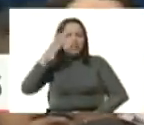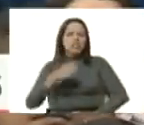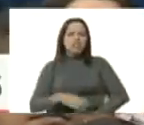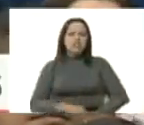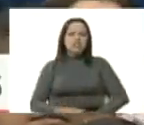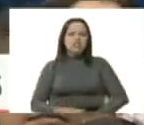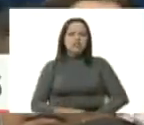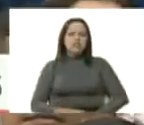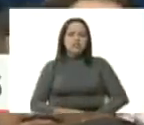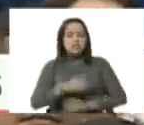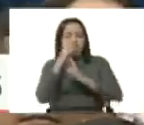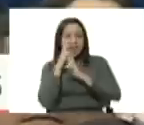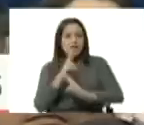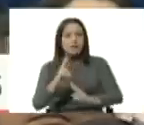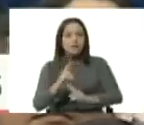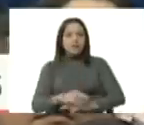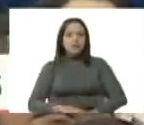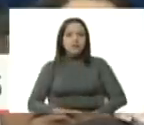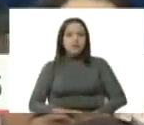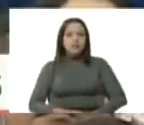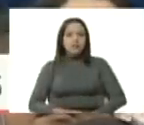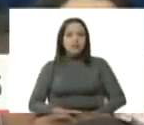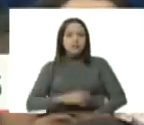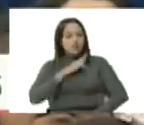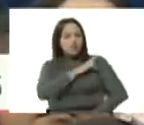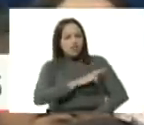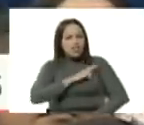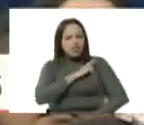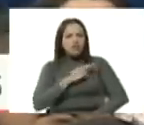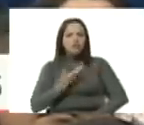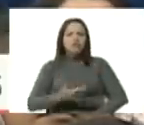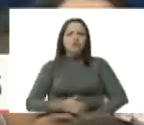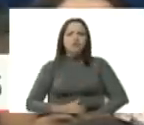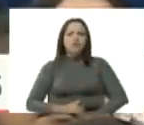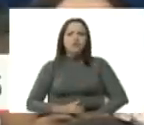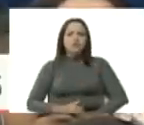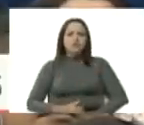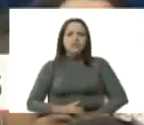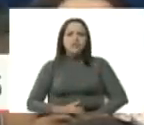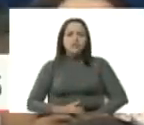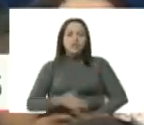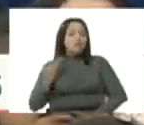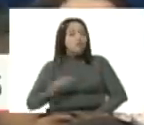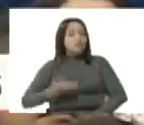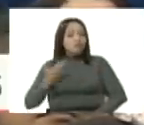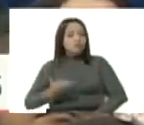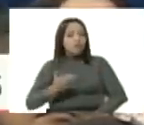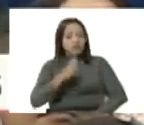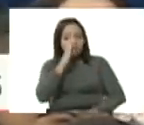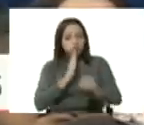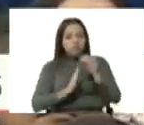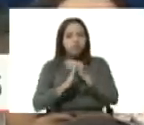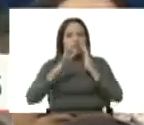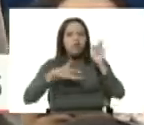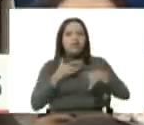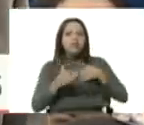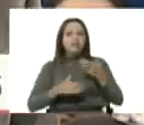se respetó la religiosidad y, bueno, la solemnidad de ese acto y no se